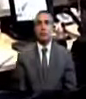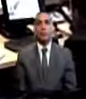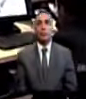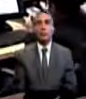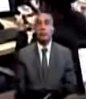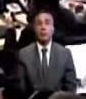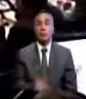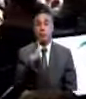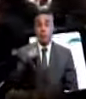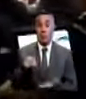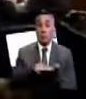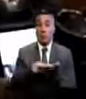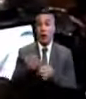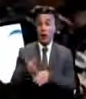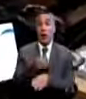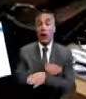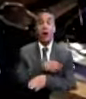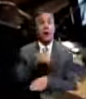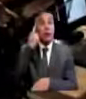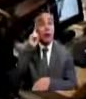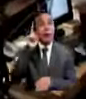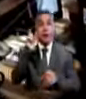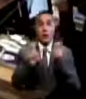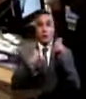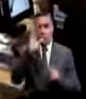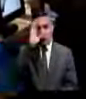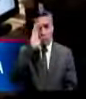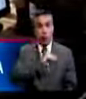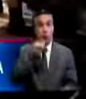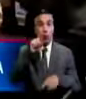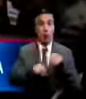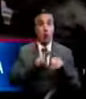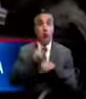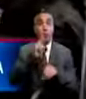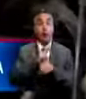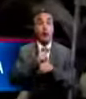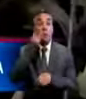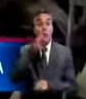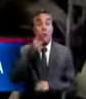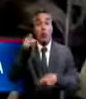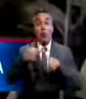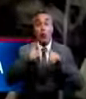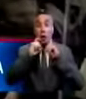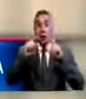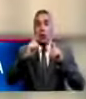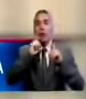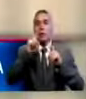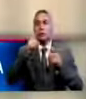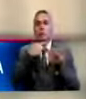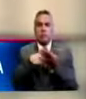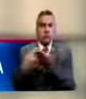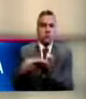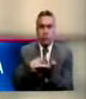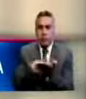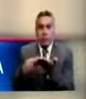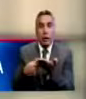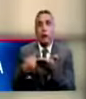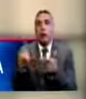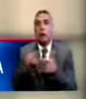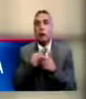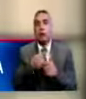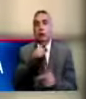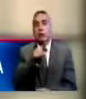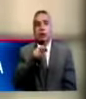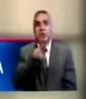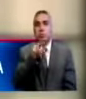Aunque en la sesión anterior el punto que impide a los uniformados utilizar armamento letal en manifestaciones fue discutido con profundidad, en Pachacutic dicen que no